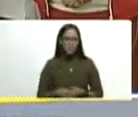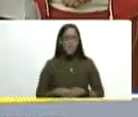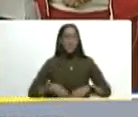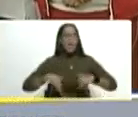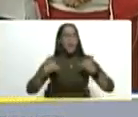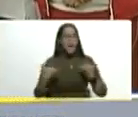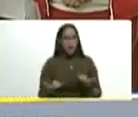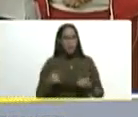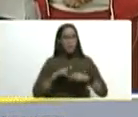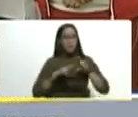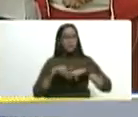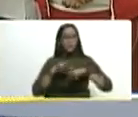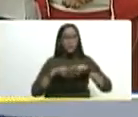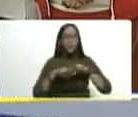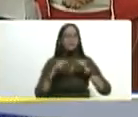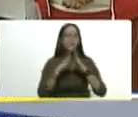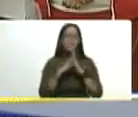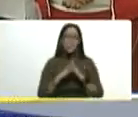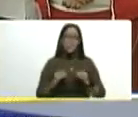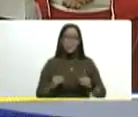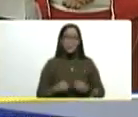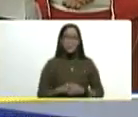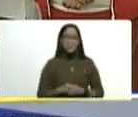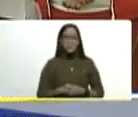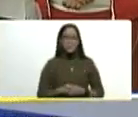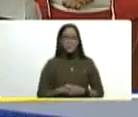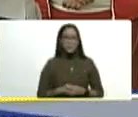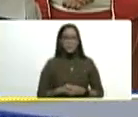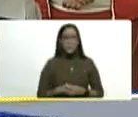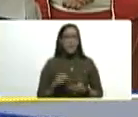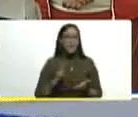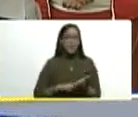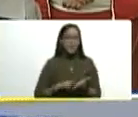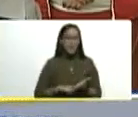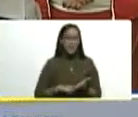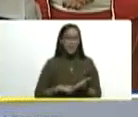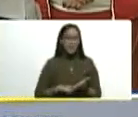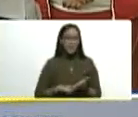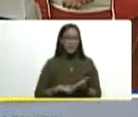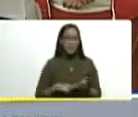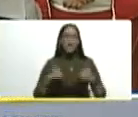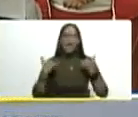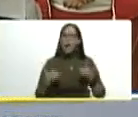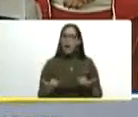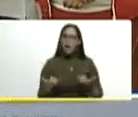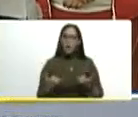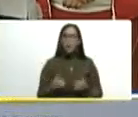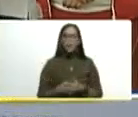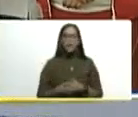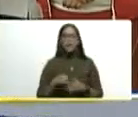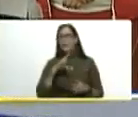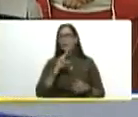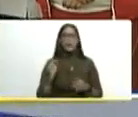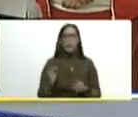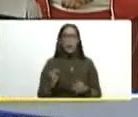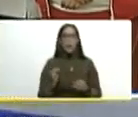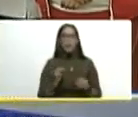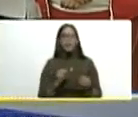Ahora construido entre todos y todas, ¿verdad? Ahora no dependiendo del chorro